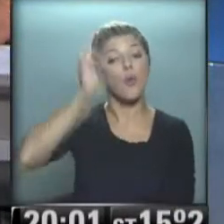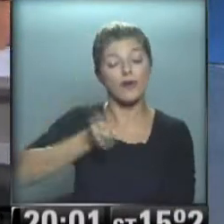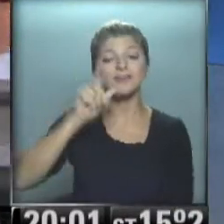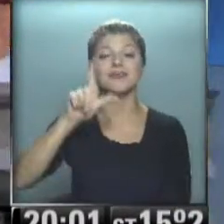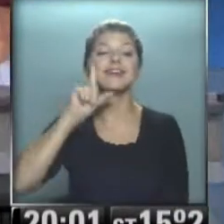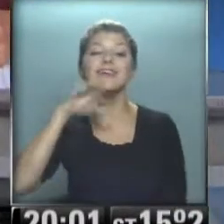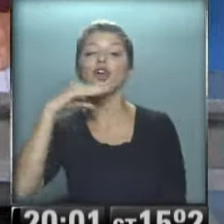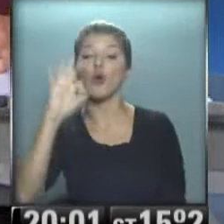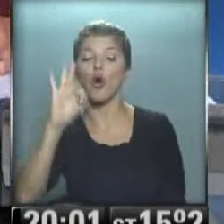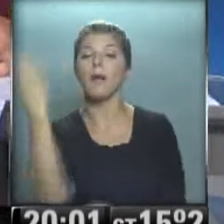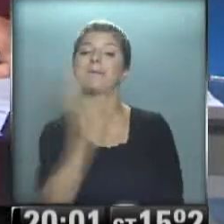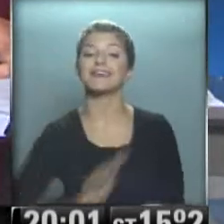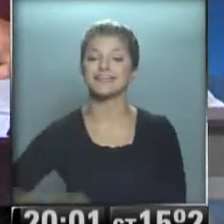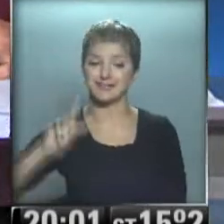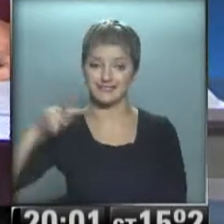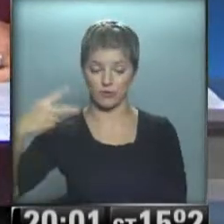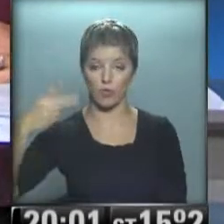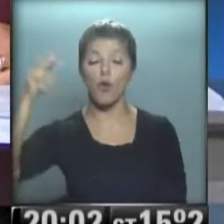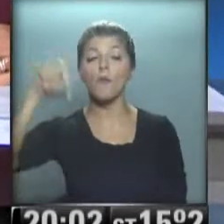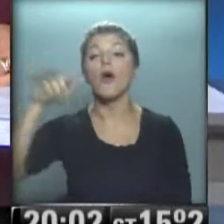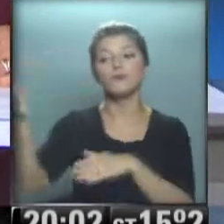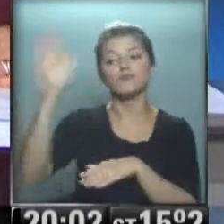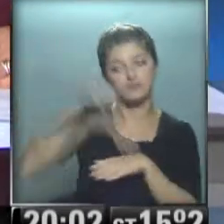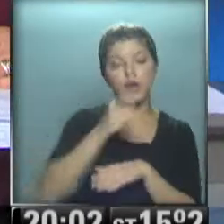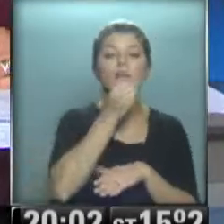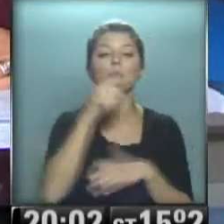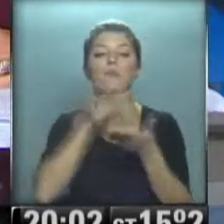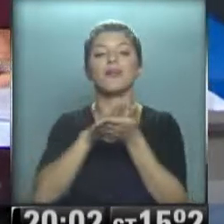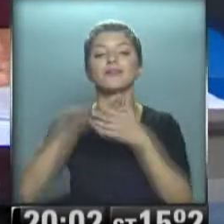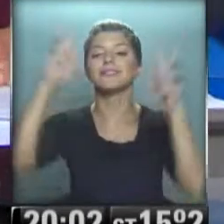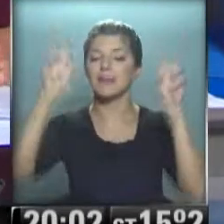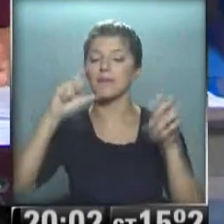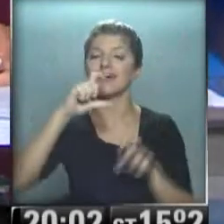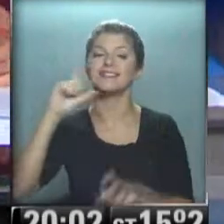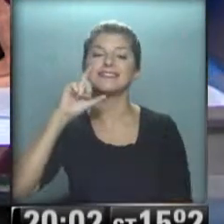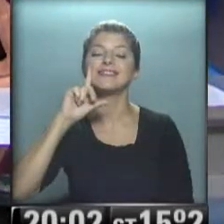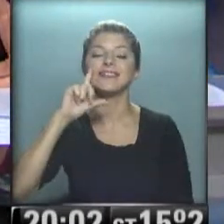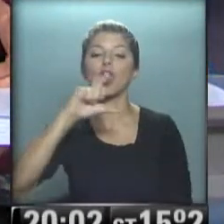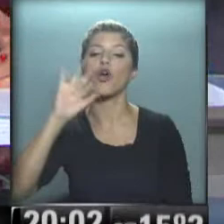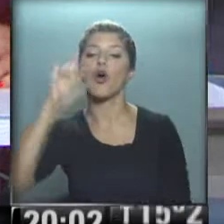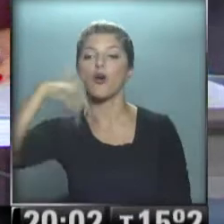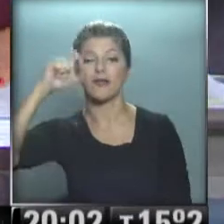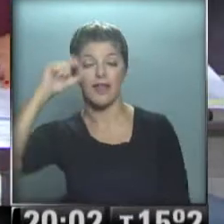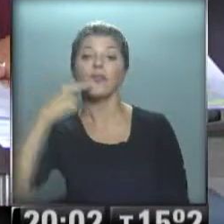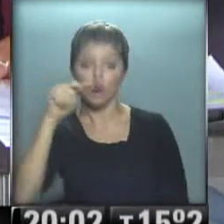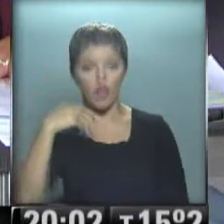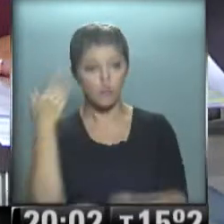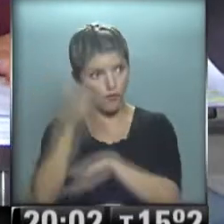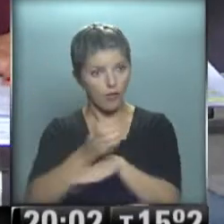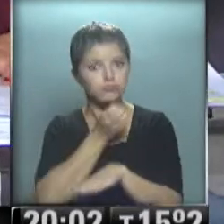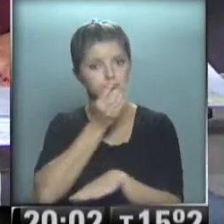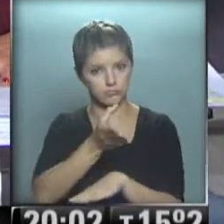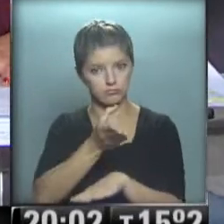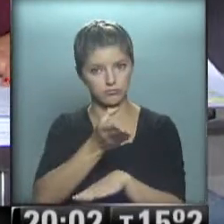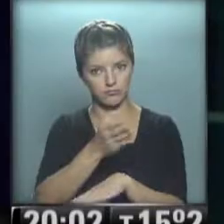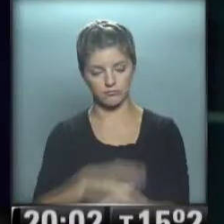al vicepresidente Amado Vudú por el caso Chicone. Así es, Vudú dijo que no va a apelar la medida.